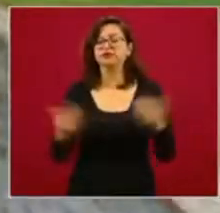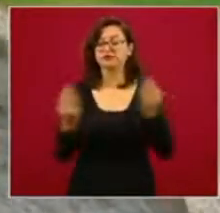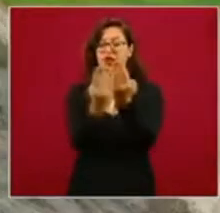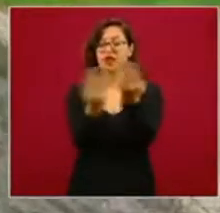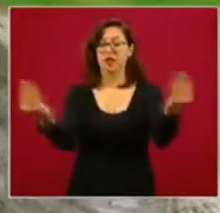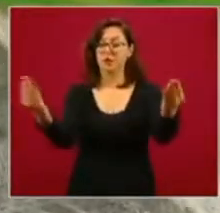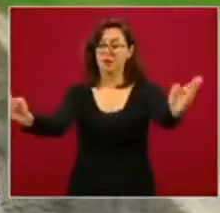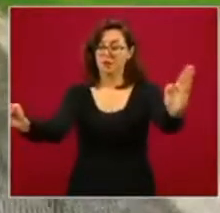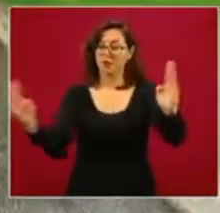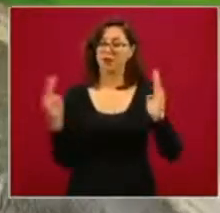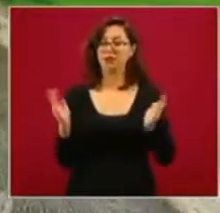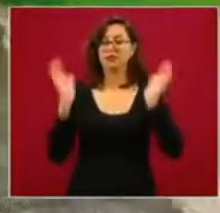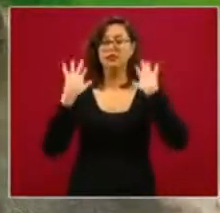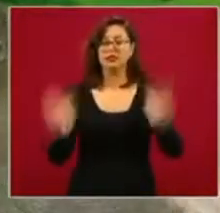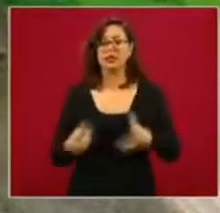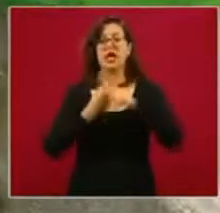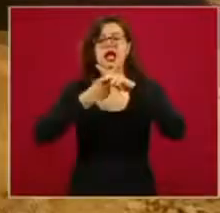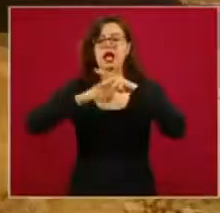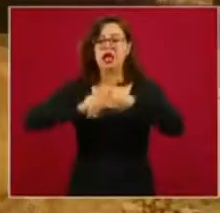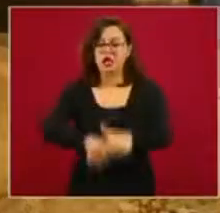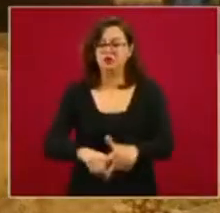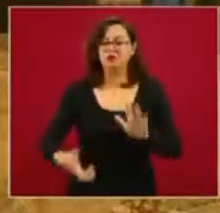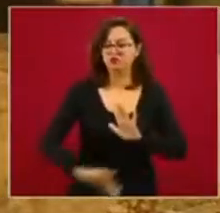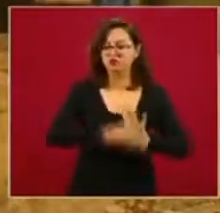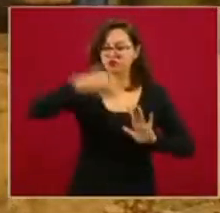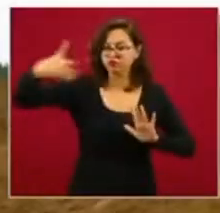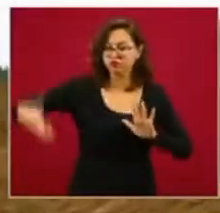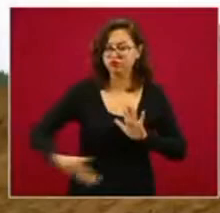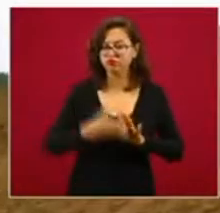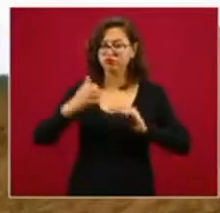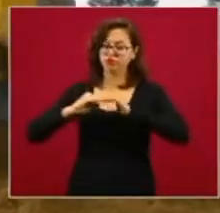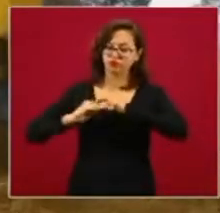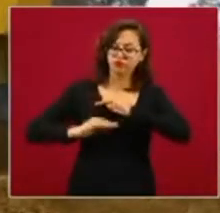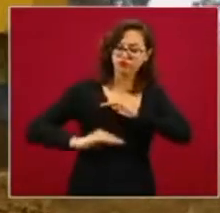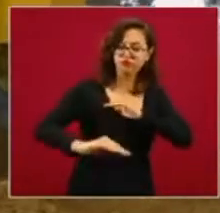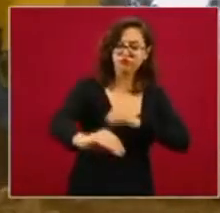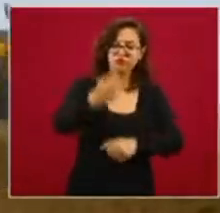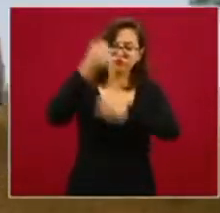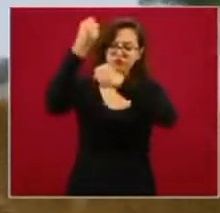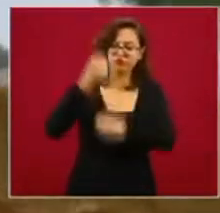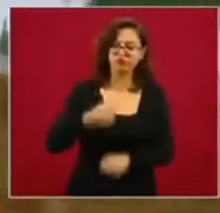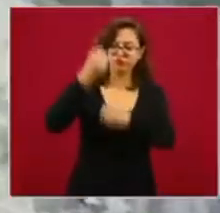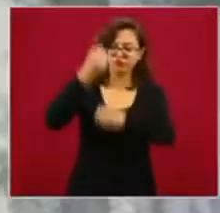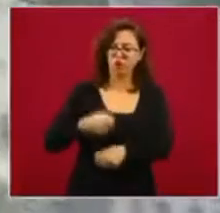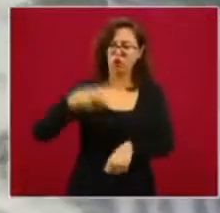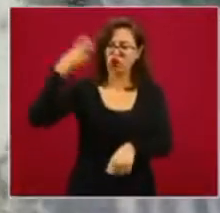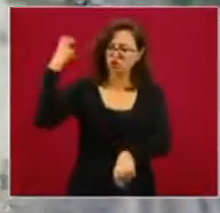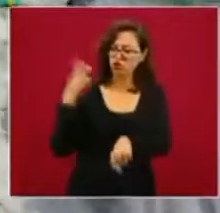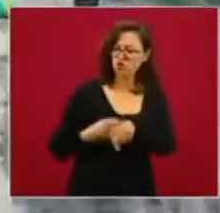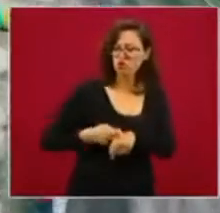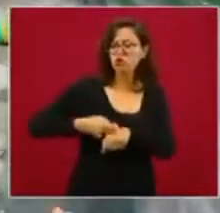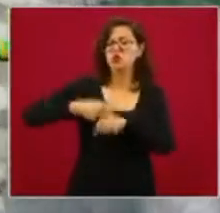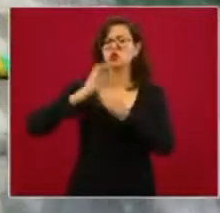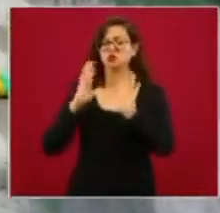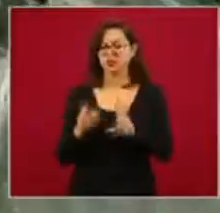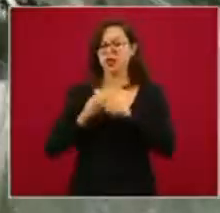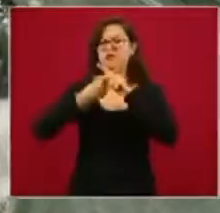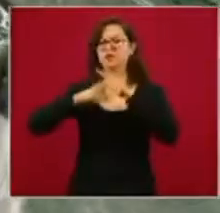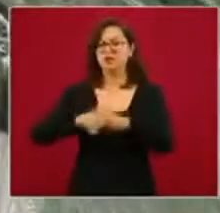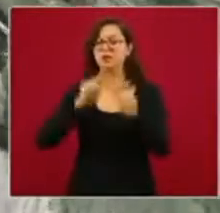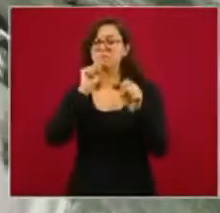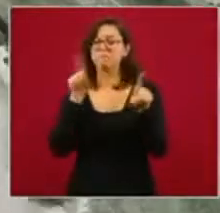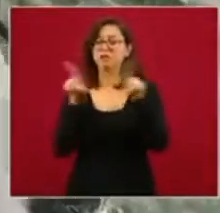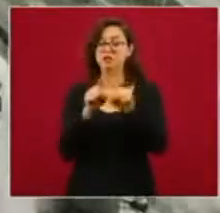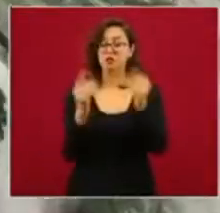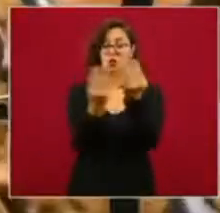perimetral, se lleva a cabo el tendido y compactación de base hidráulica, la excavación y relleno de los diversos tramos de la vialidad, mientras que en la